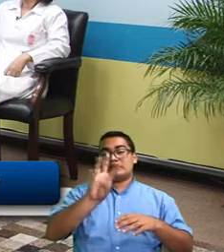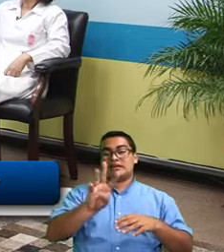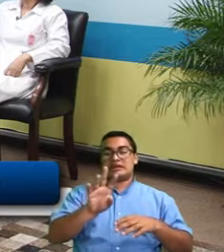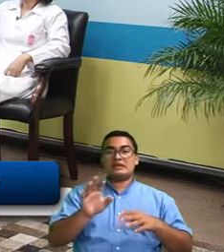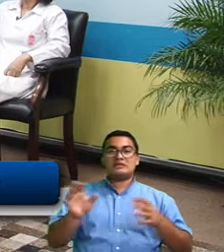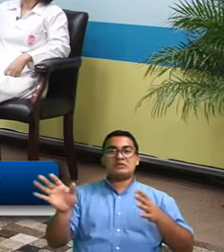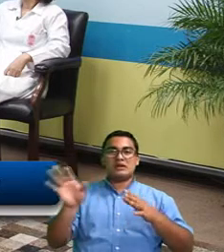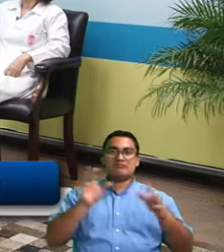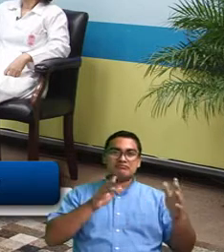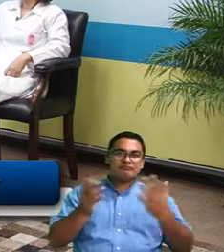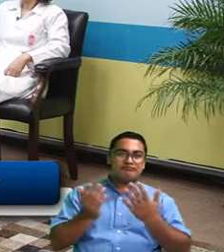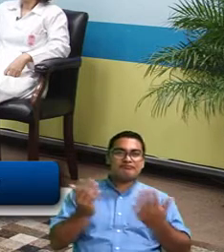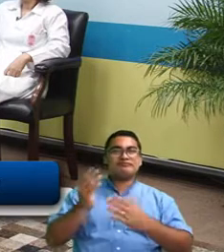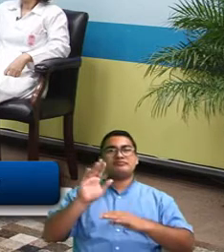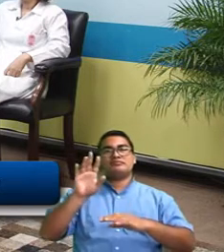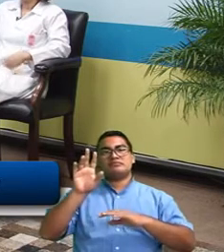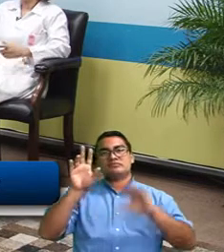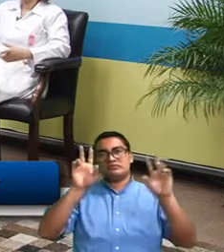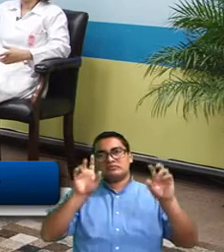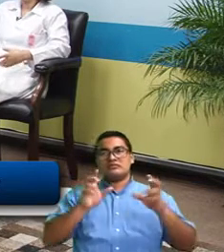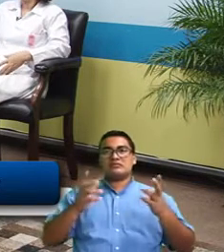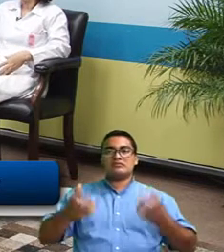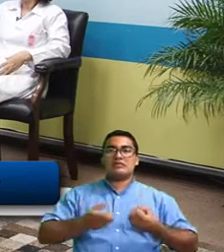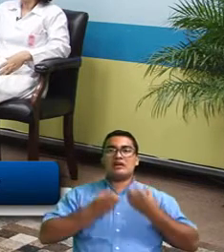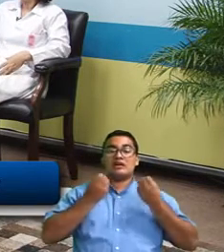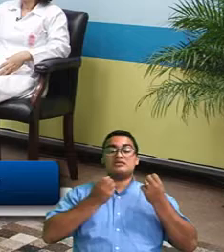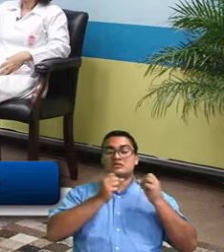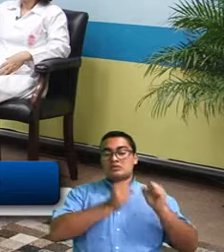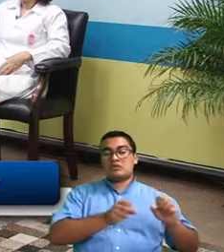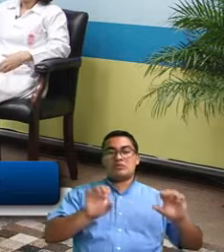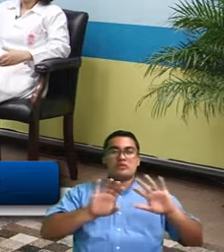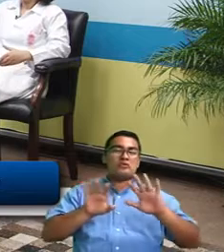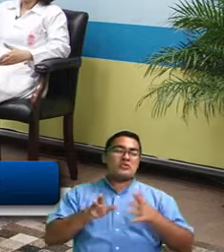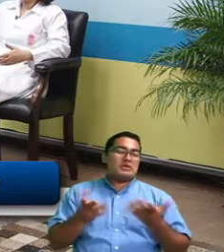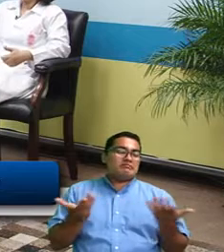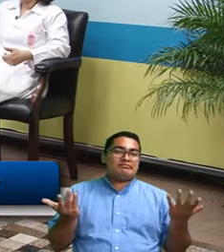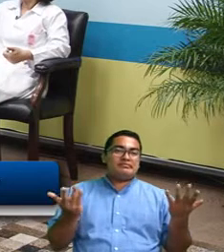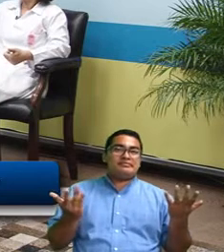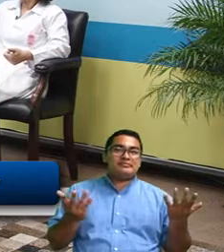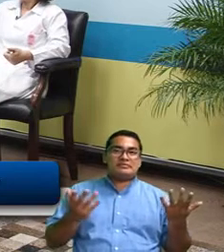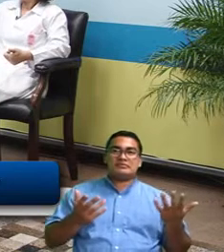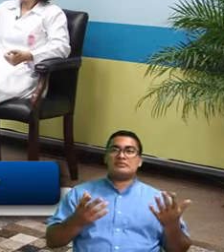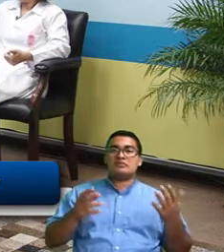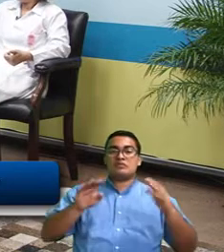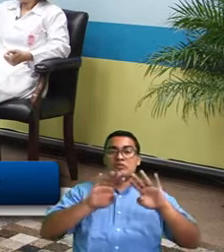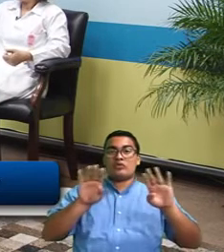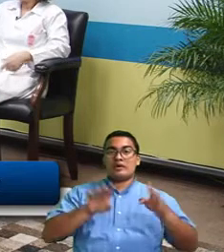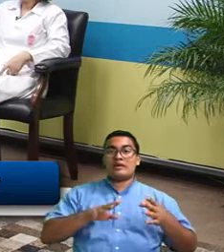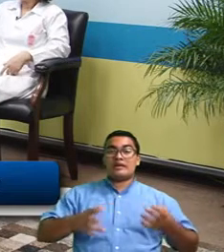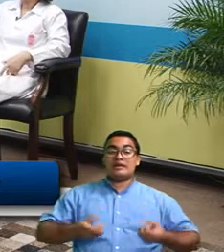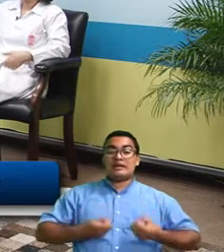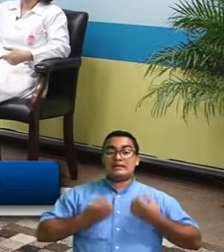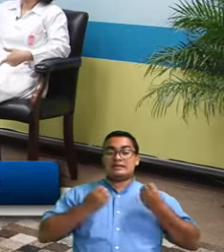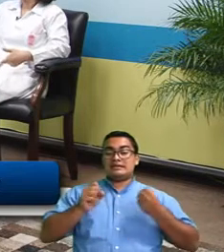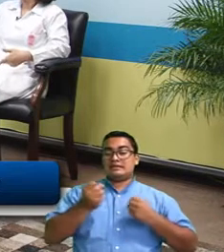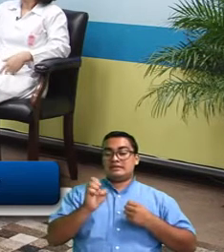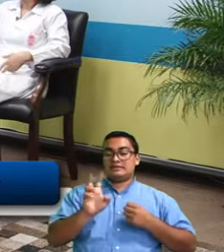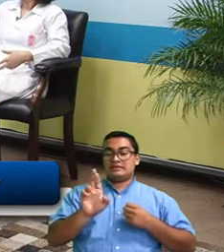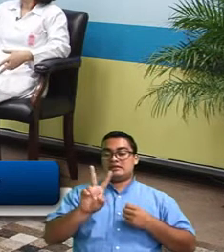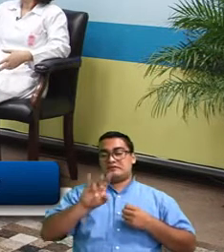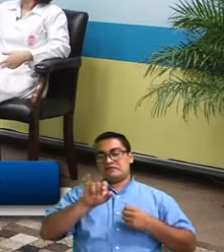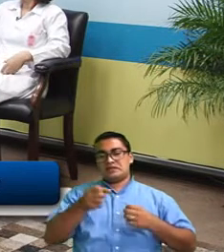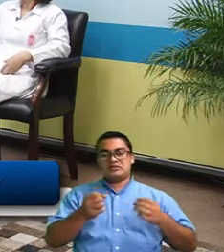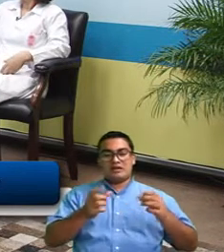están relacionados con algún tipo de cáncer, tanto en el hombre como en la mujer. En la mujer, cáncer de cervix, que es el principal, pero también